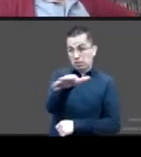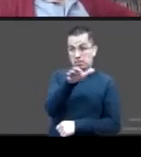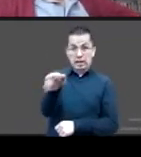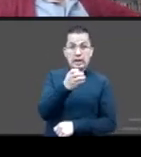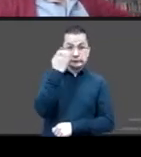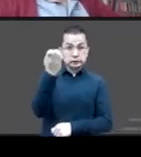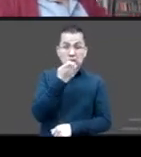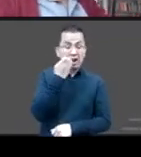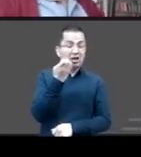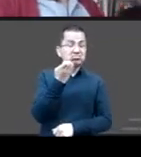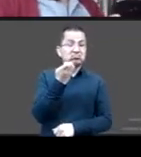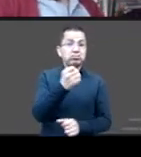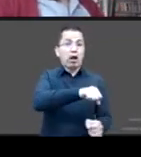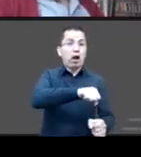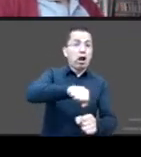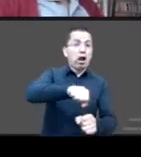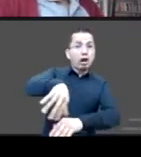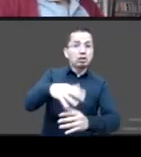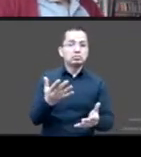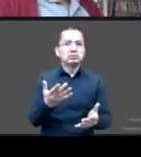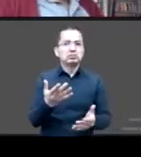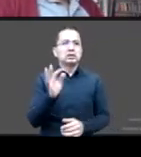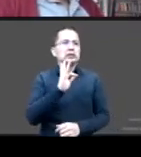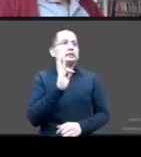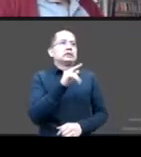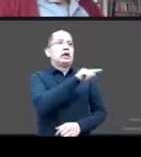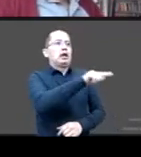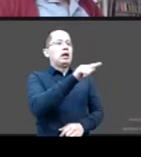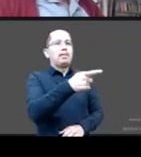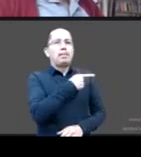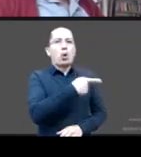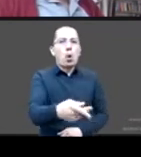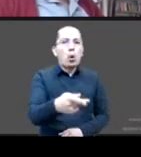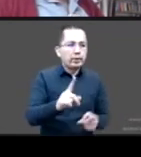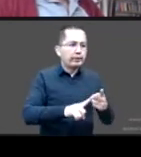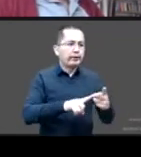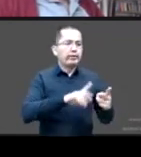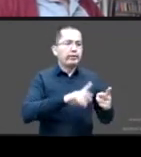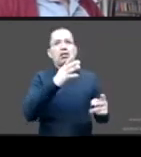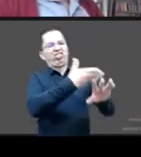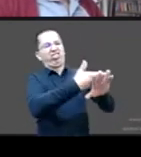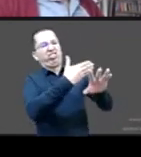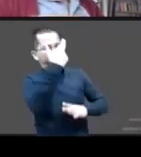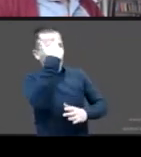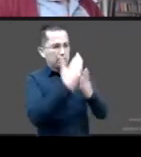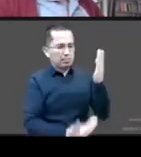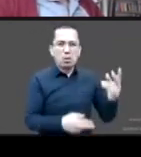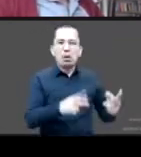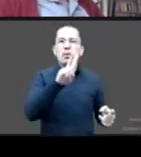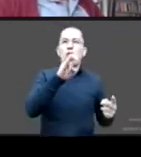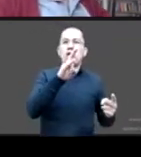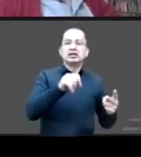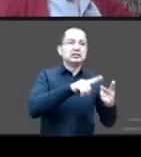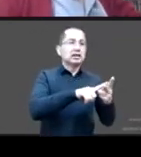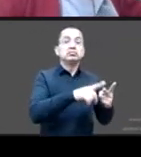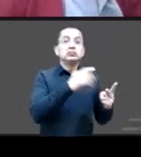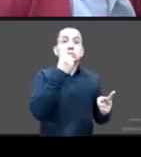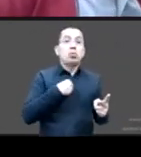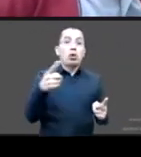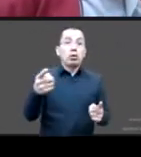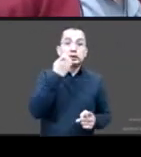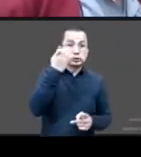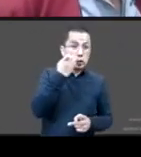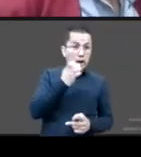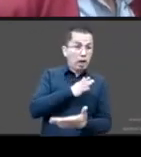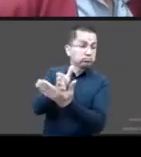diferentes circunstancias pobreza violencia otro tipo de cosas quedaron fuera de las escuelas quizá